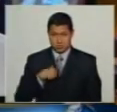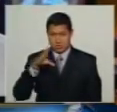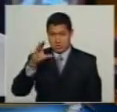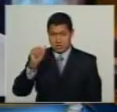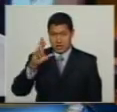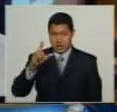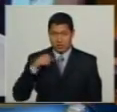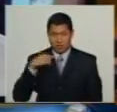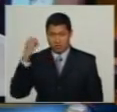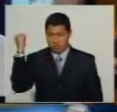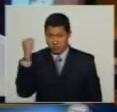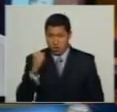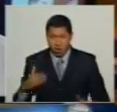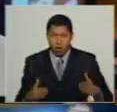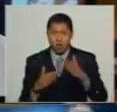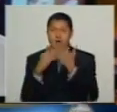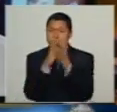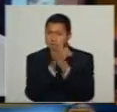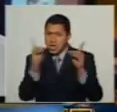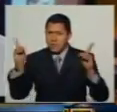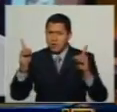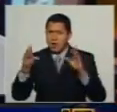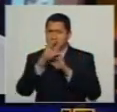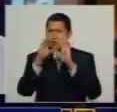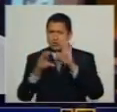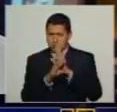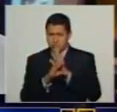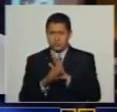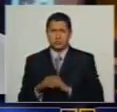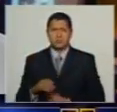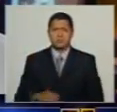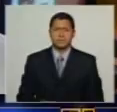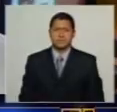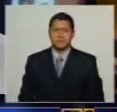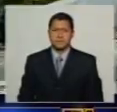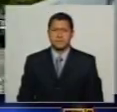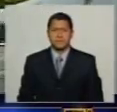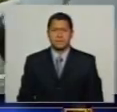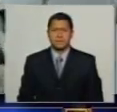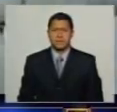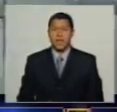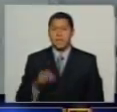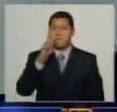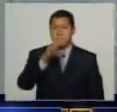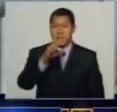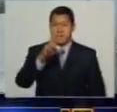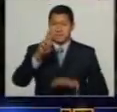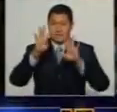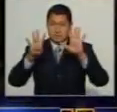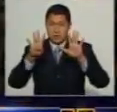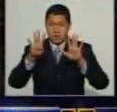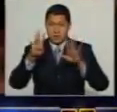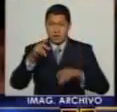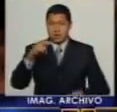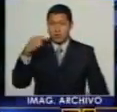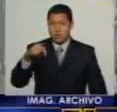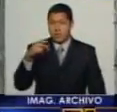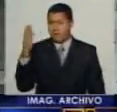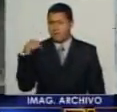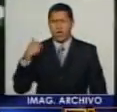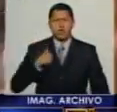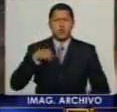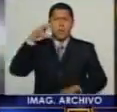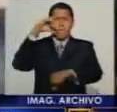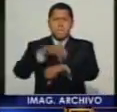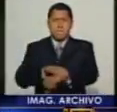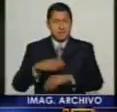a delinquir contra la democracia, la constitución y el Estado de Derecho. Y el 29 de noviembre pasado fui apresado